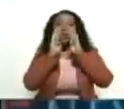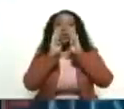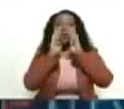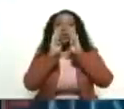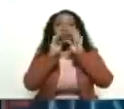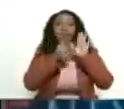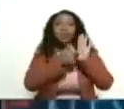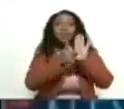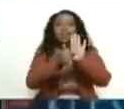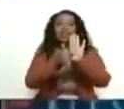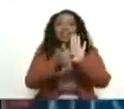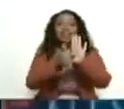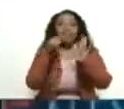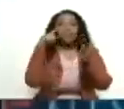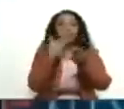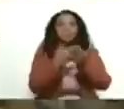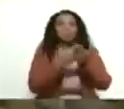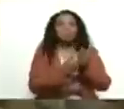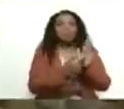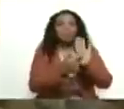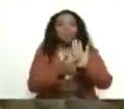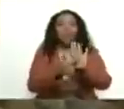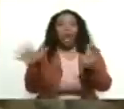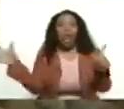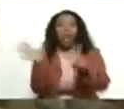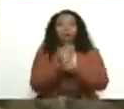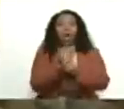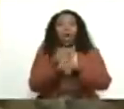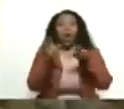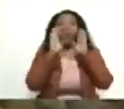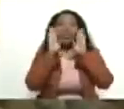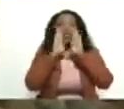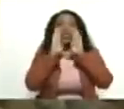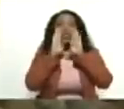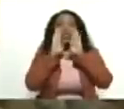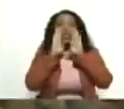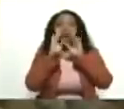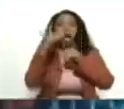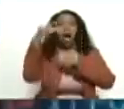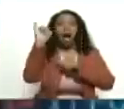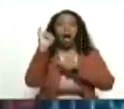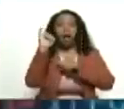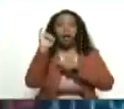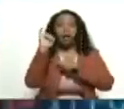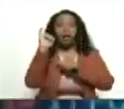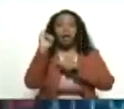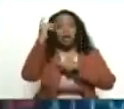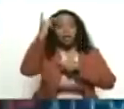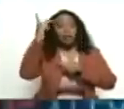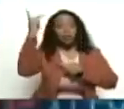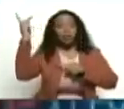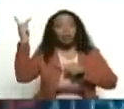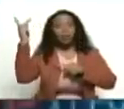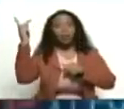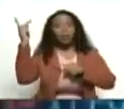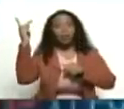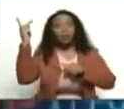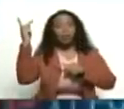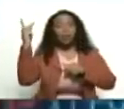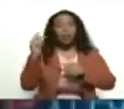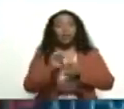pruebas. Cuando logran una confesión que en el argot psiquiátrico se denomina